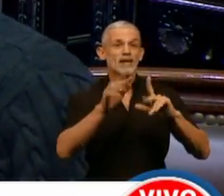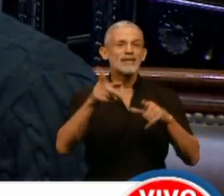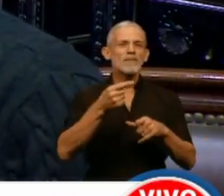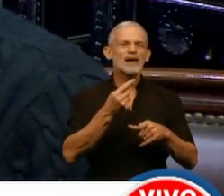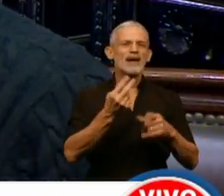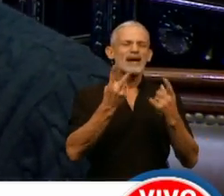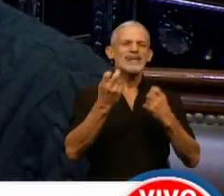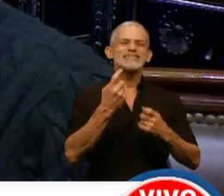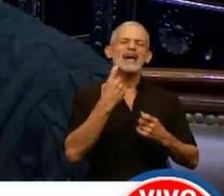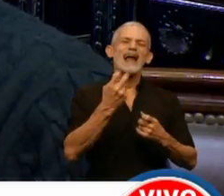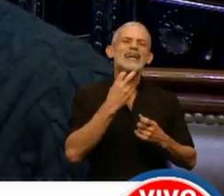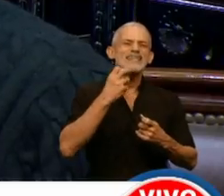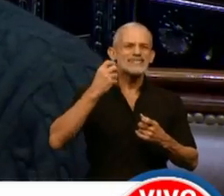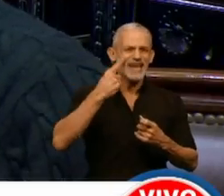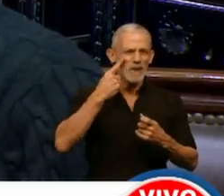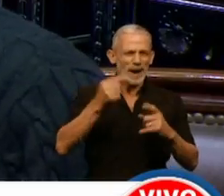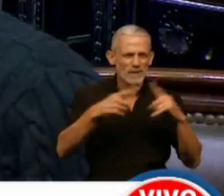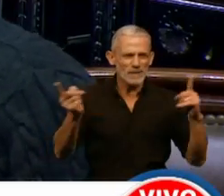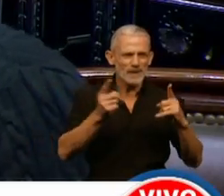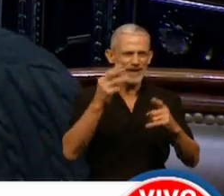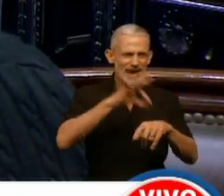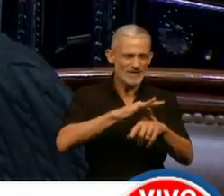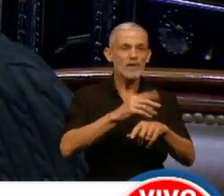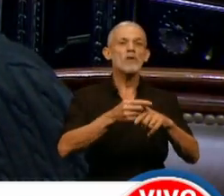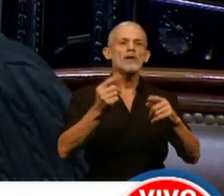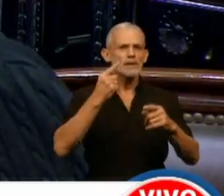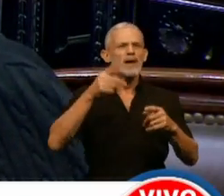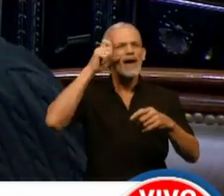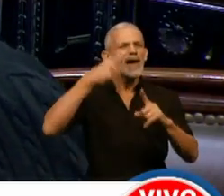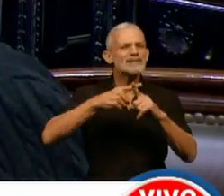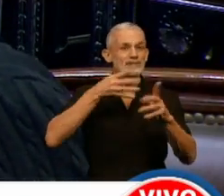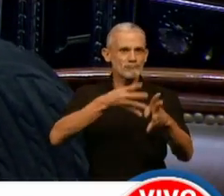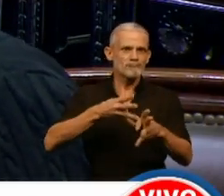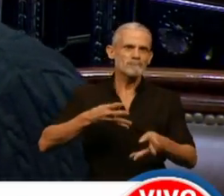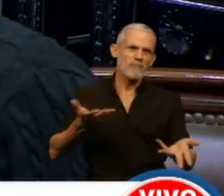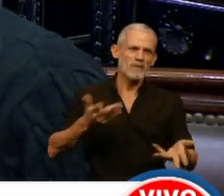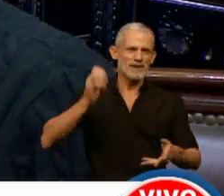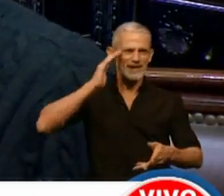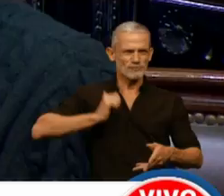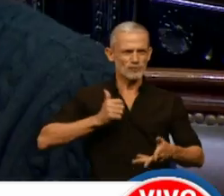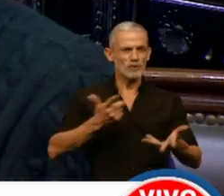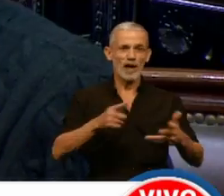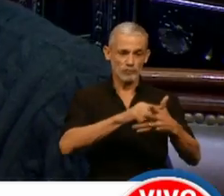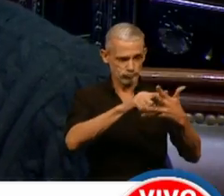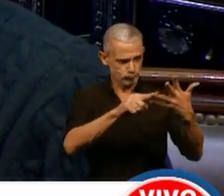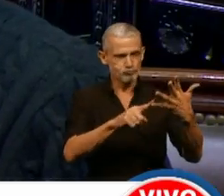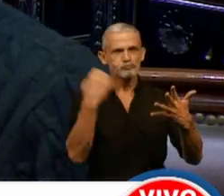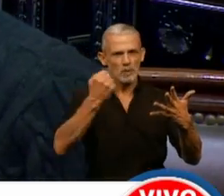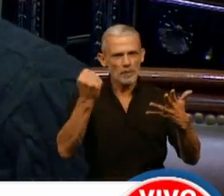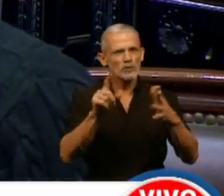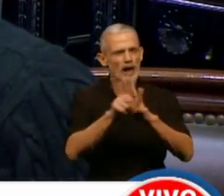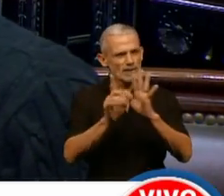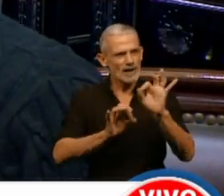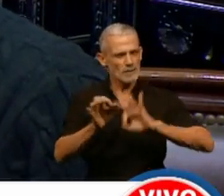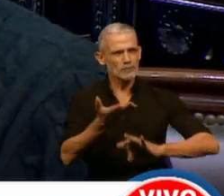electrodependiente y nuestros veteranos de la guerra de malvinas fíjense si no es importante lo que estamos tratando y